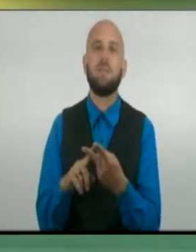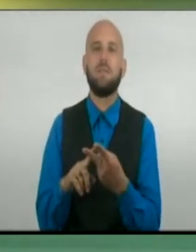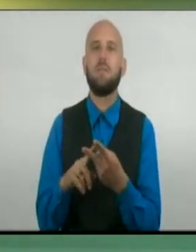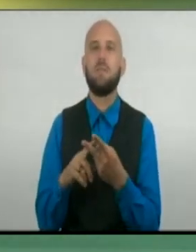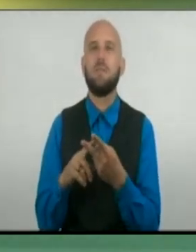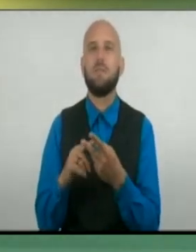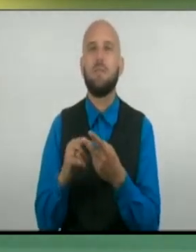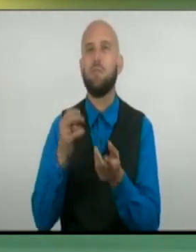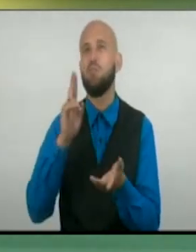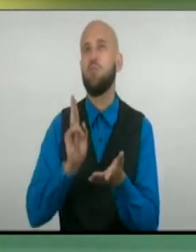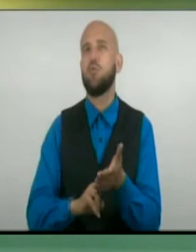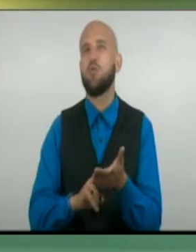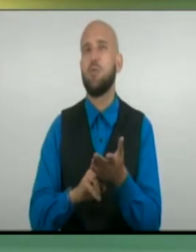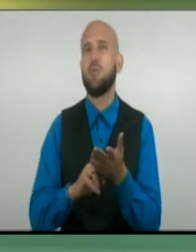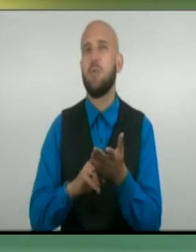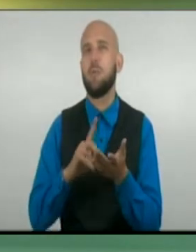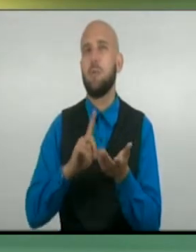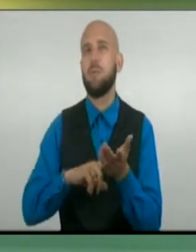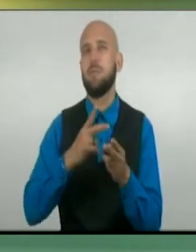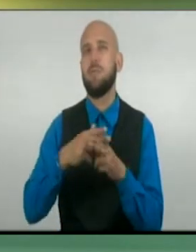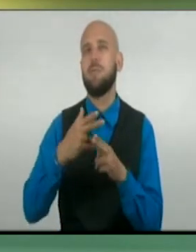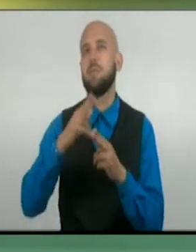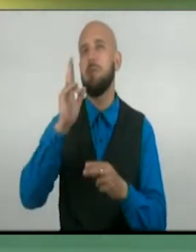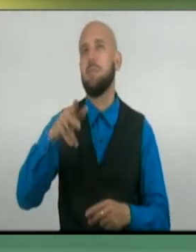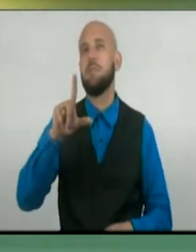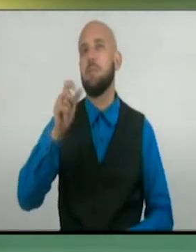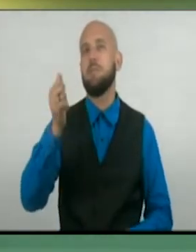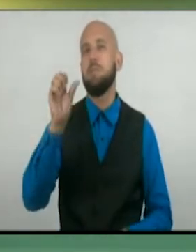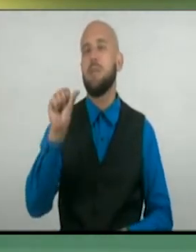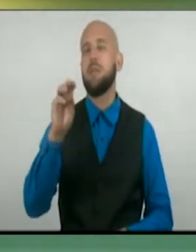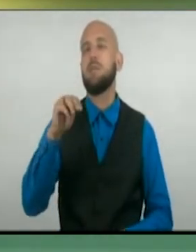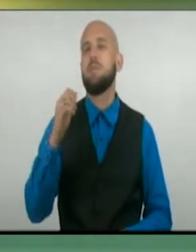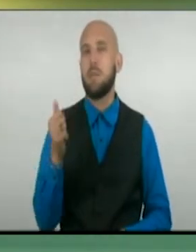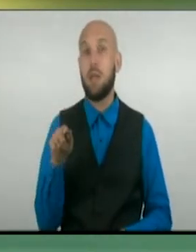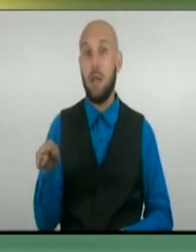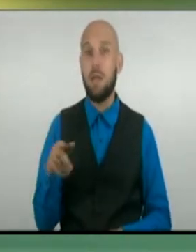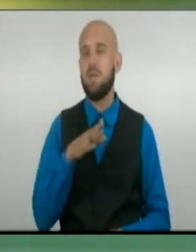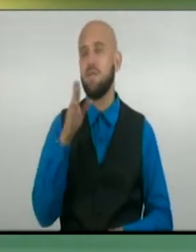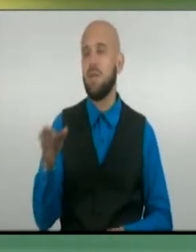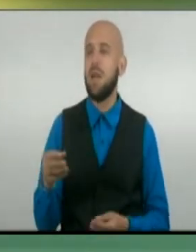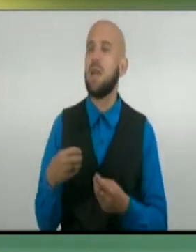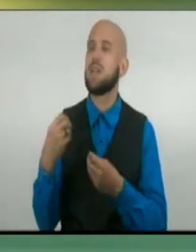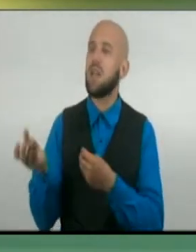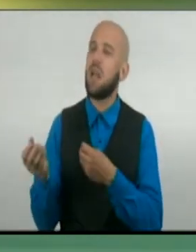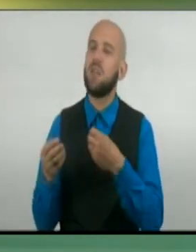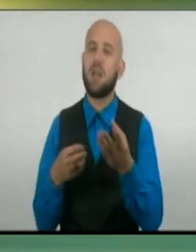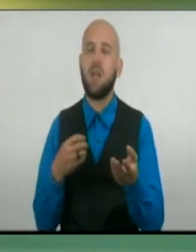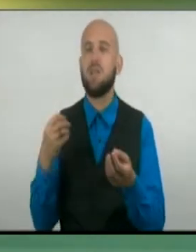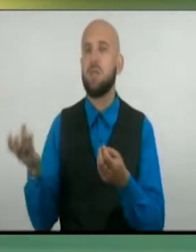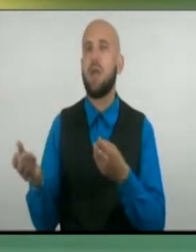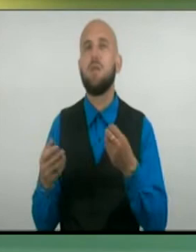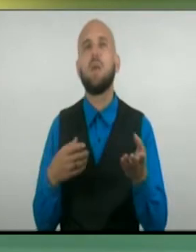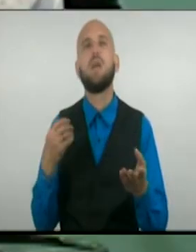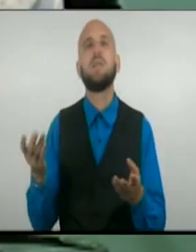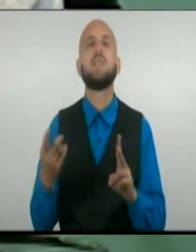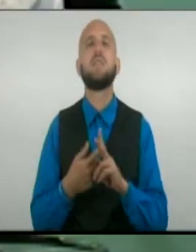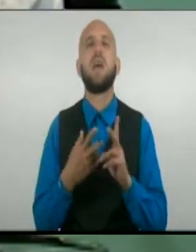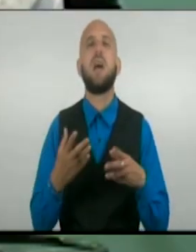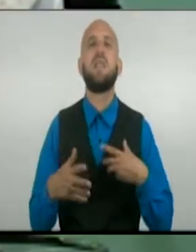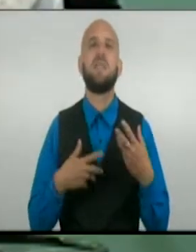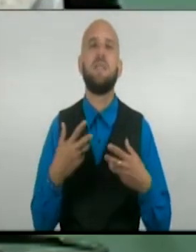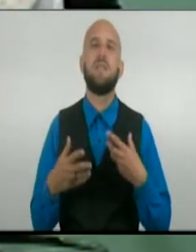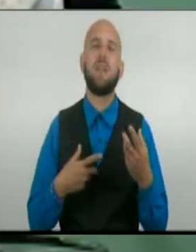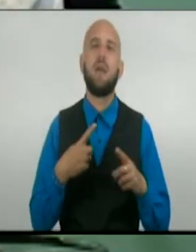de del banco de sangre ay le llevamos regalos hacemos actividades con payasos